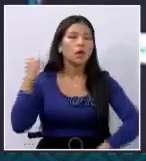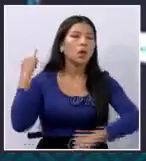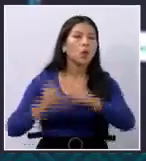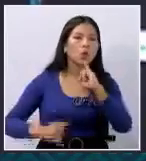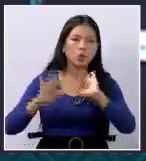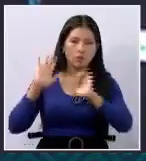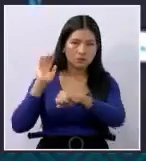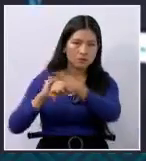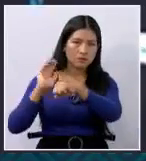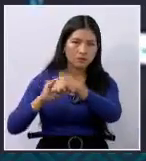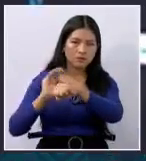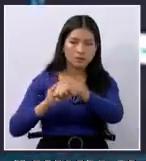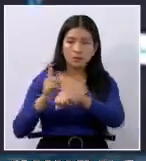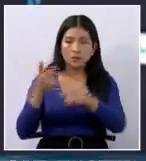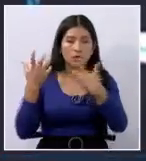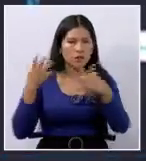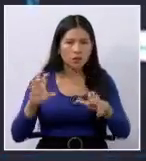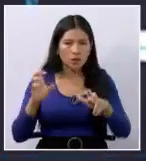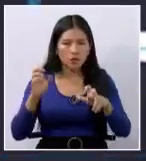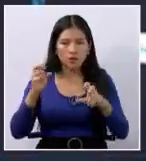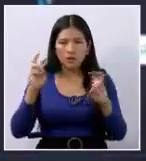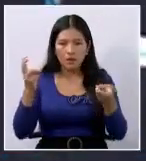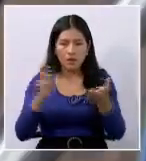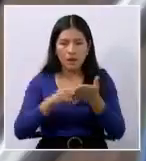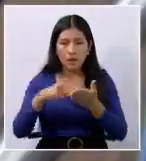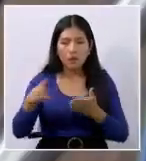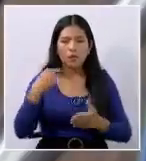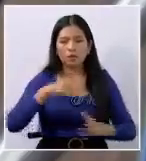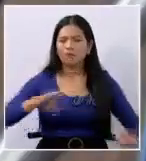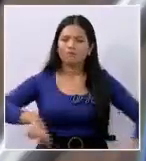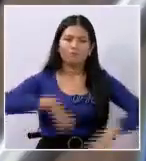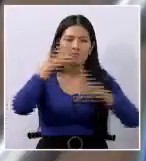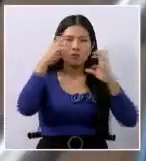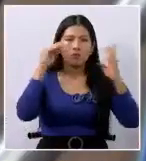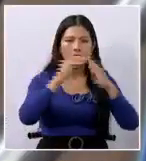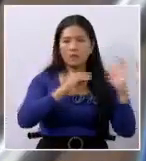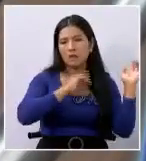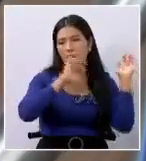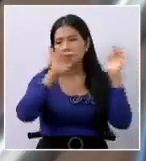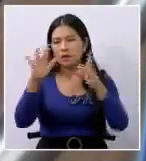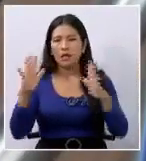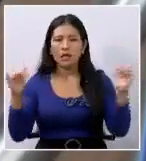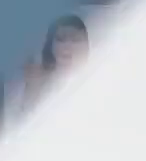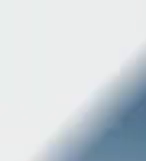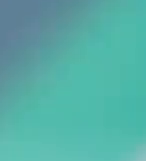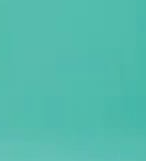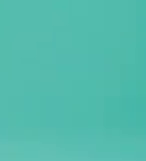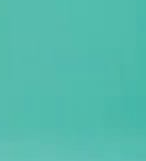contrario, vamos a tener que tomar medidas radicales y nos vamos a trasladar a la ciudad de La Paz.